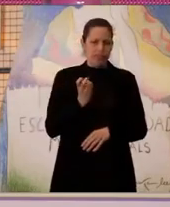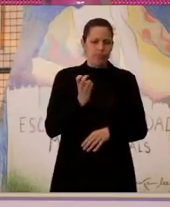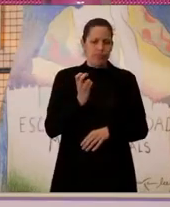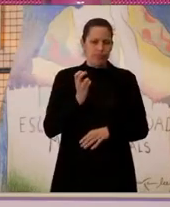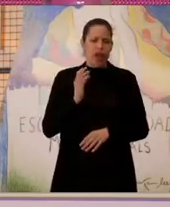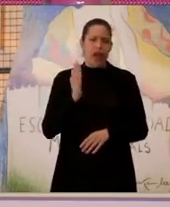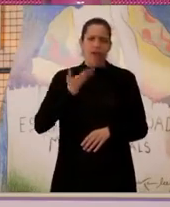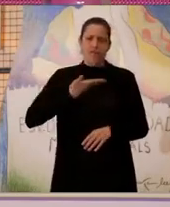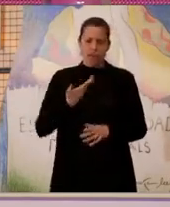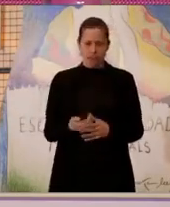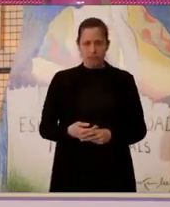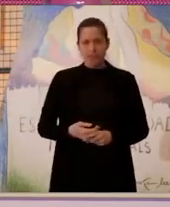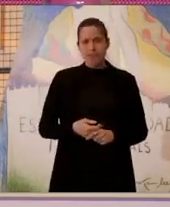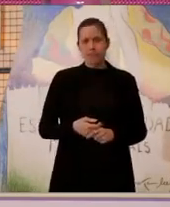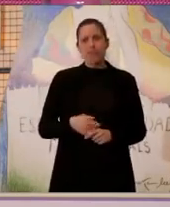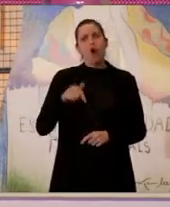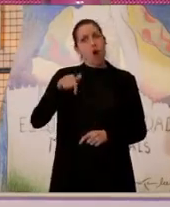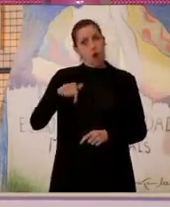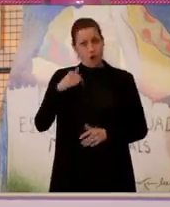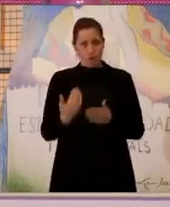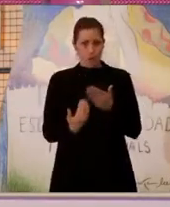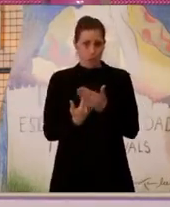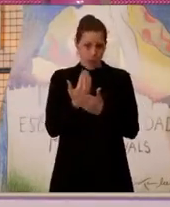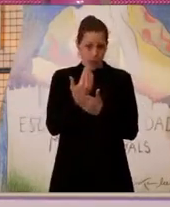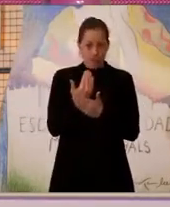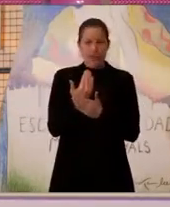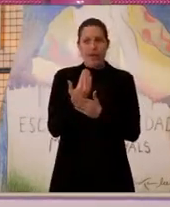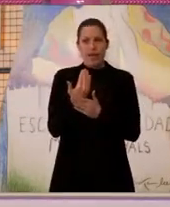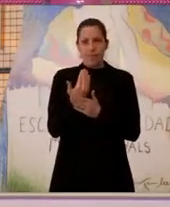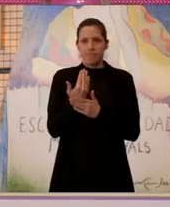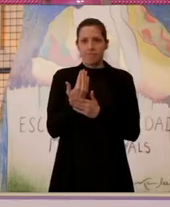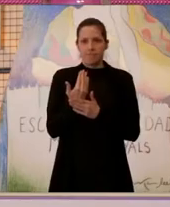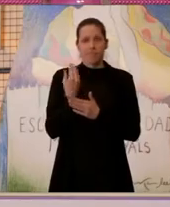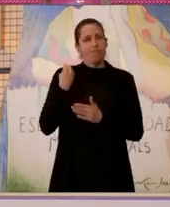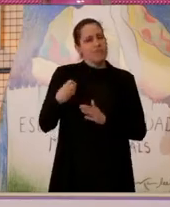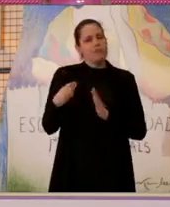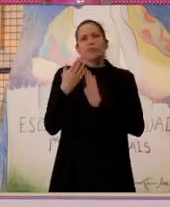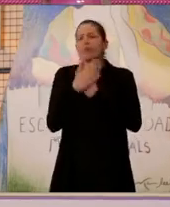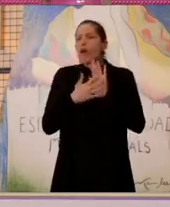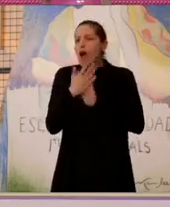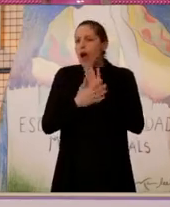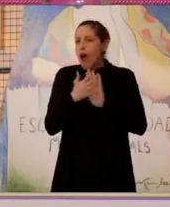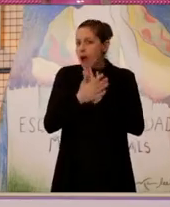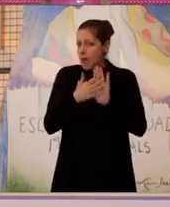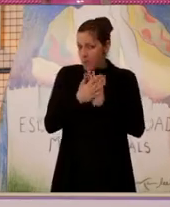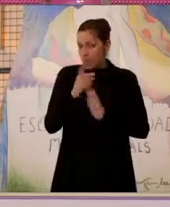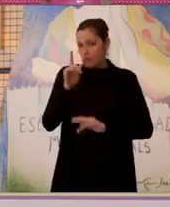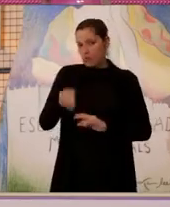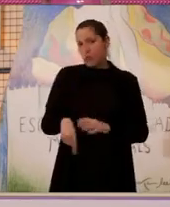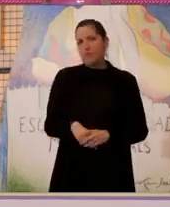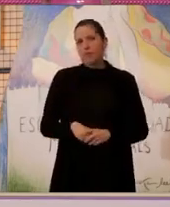grave es y esto ha salido también esta mañana que claro desde mi punto de vista